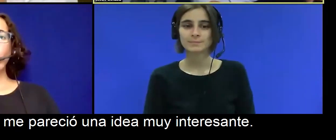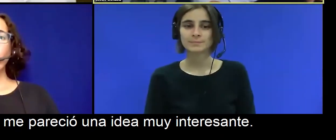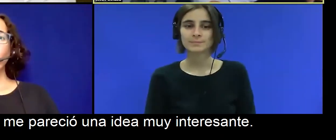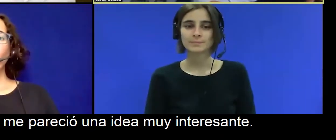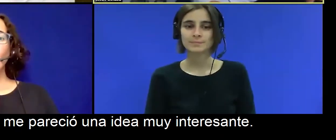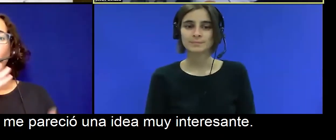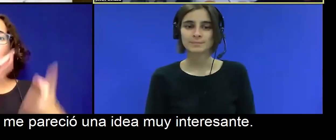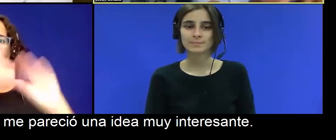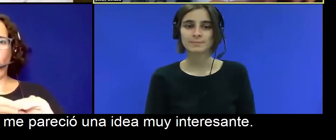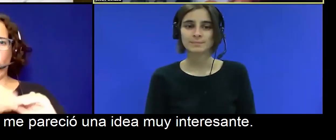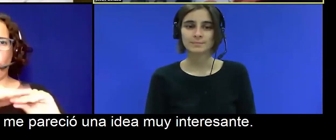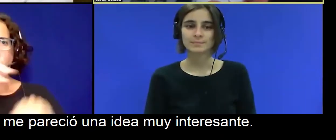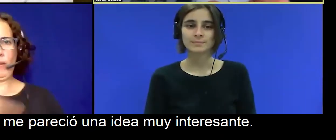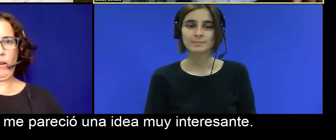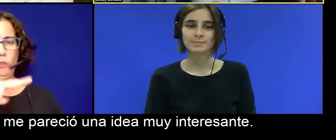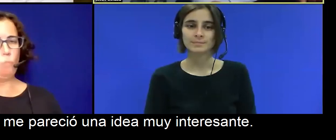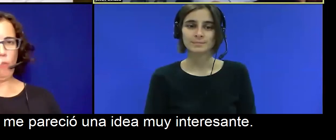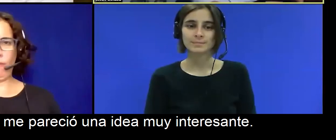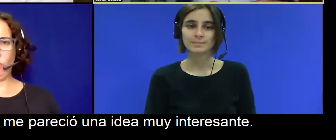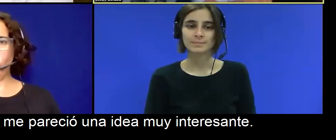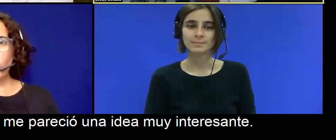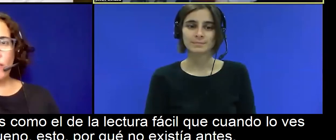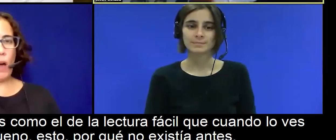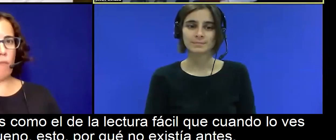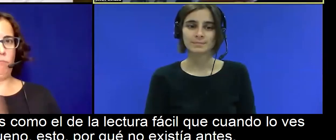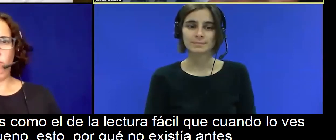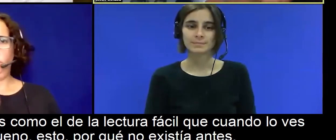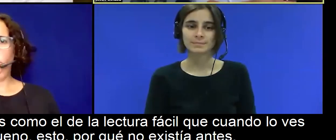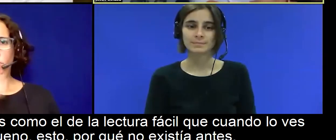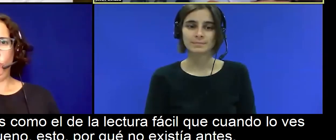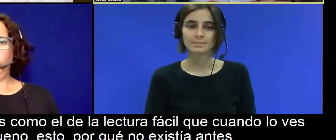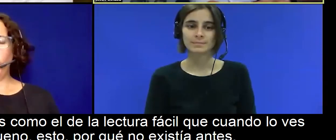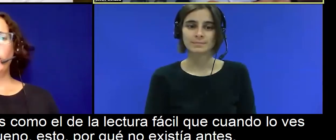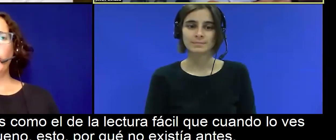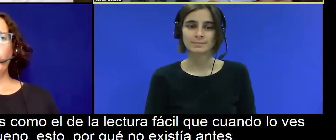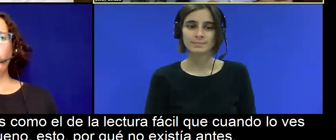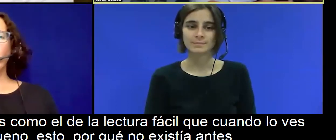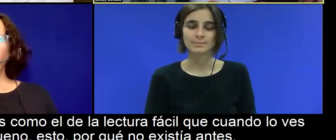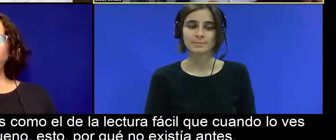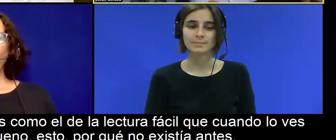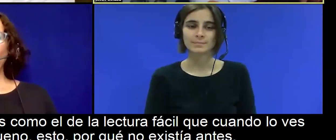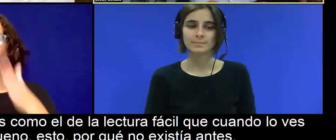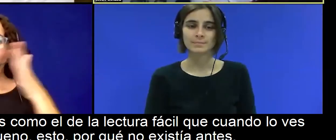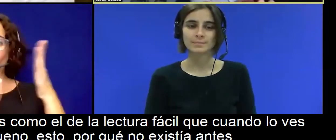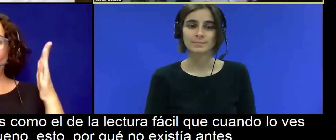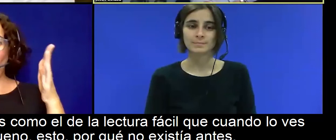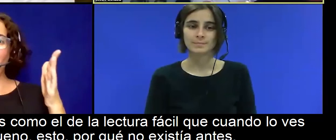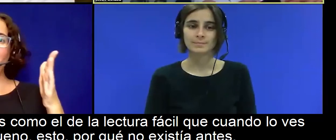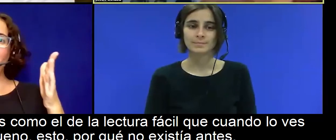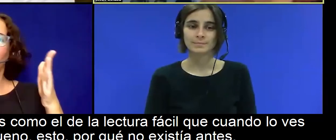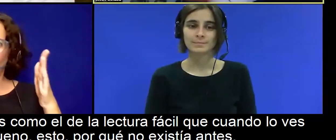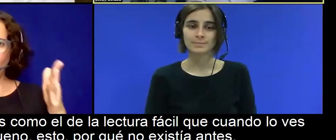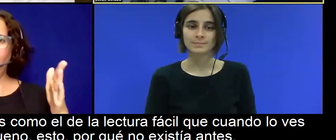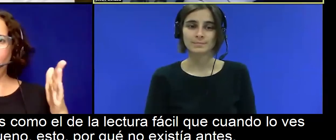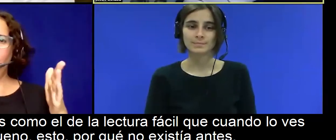ellos. Me pareció una idea estupendísima, muy interesante. Uno de esos vacíos, como el que te apuntaba de la lectura fácil, que cuando lo ves dices, bueno, ¿y esto